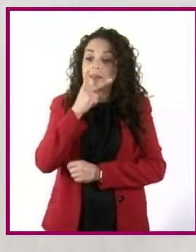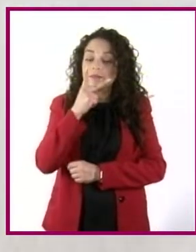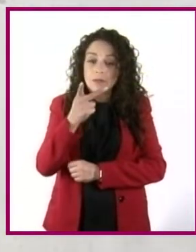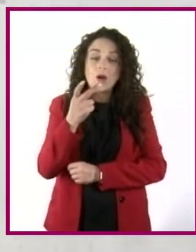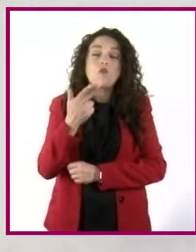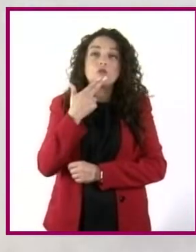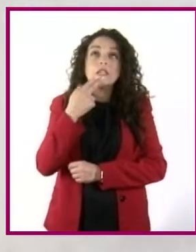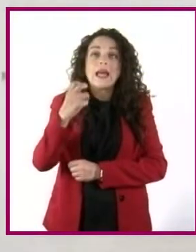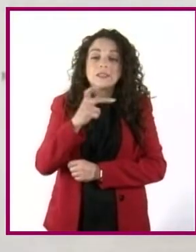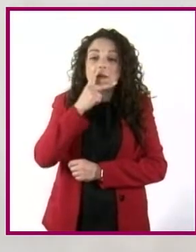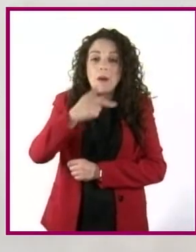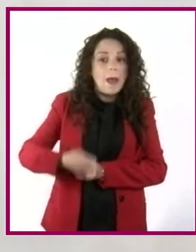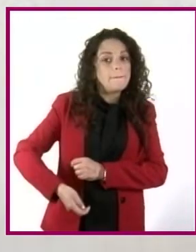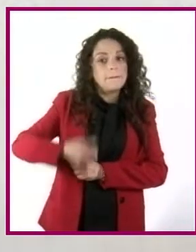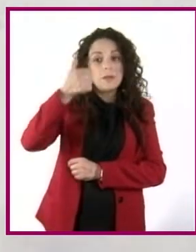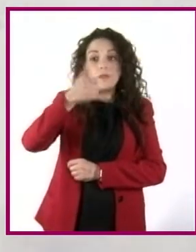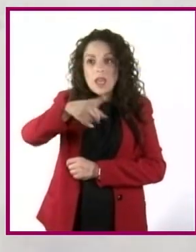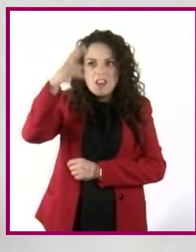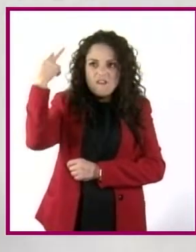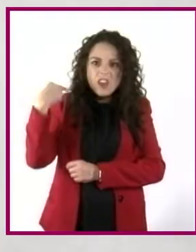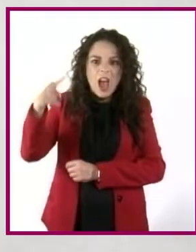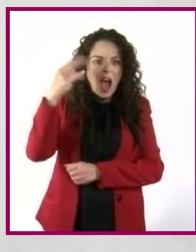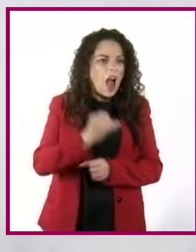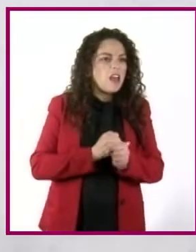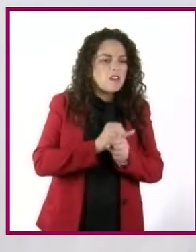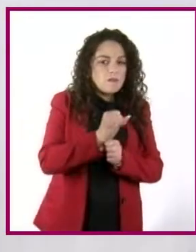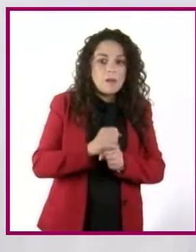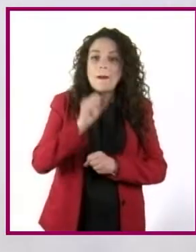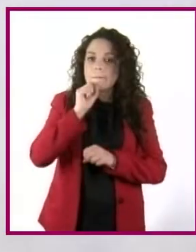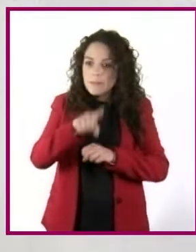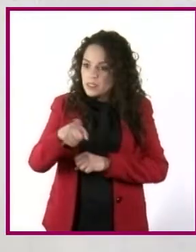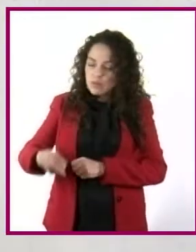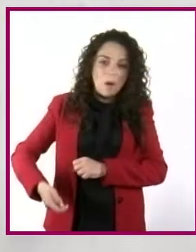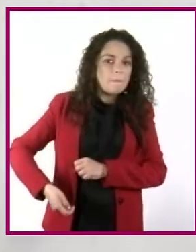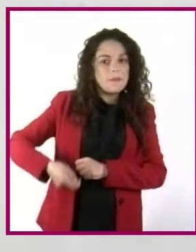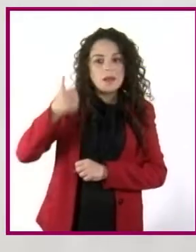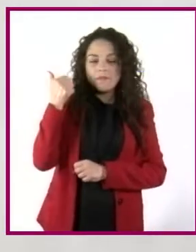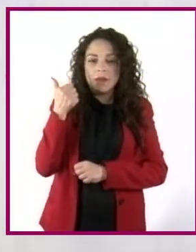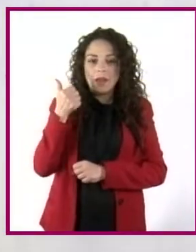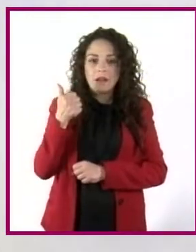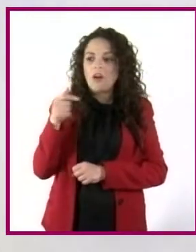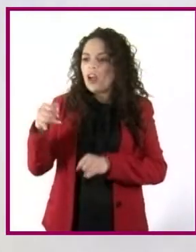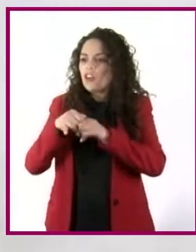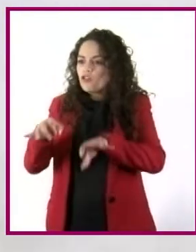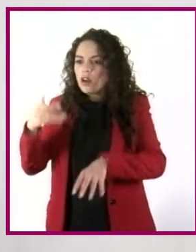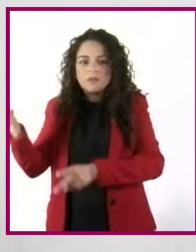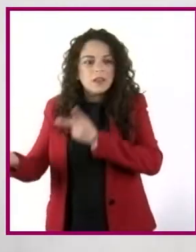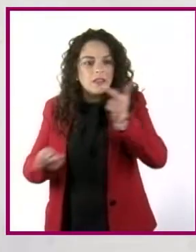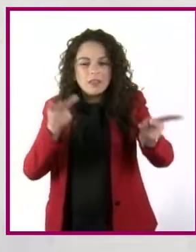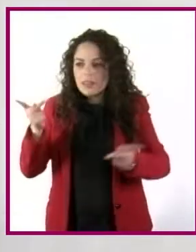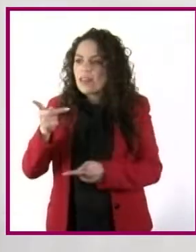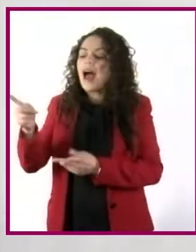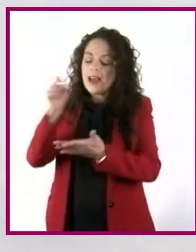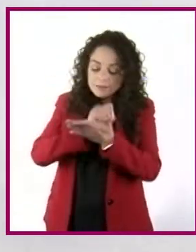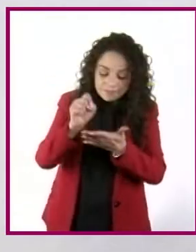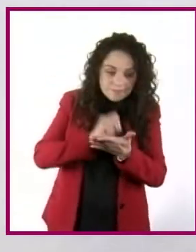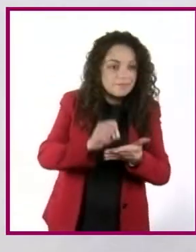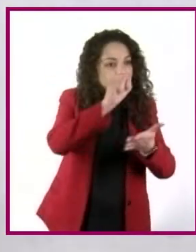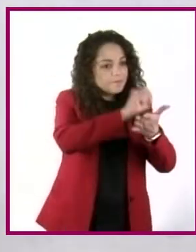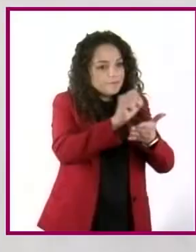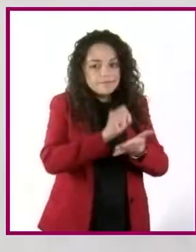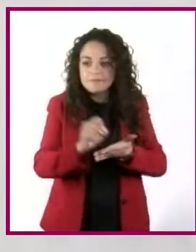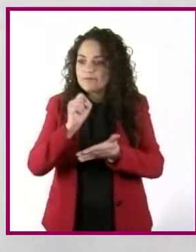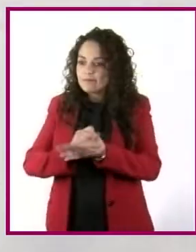primero en viajar, investigar, recopilar testimonios, preguntarle al otro que no es griego qué